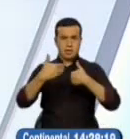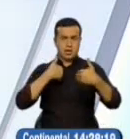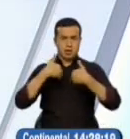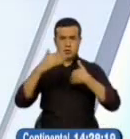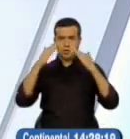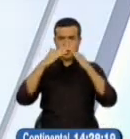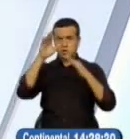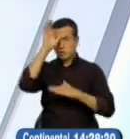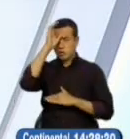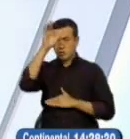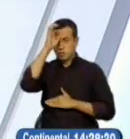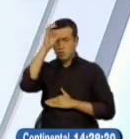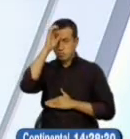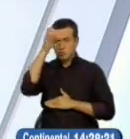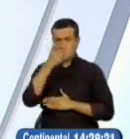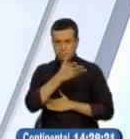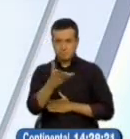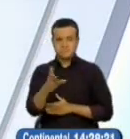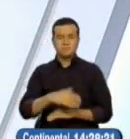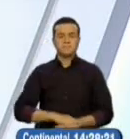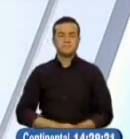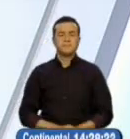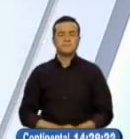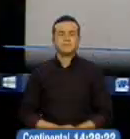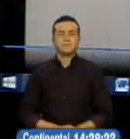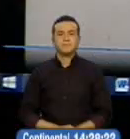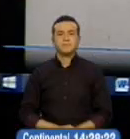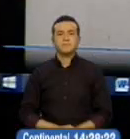de la Casa de la Cultura Ecuatoriana.